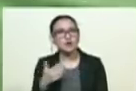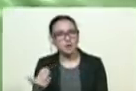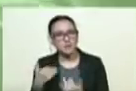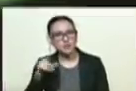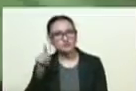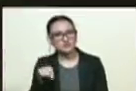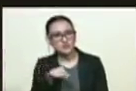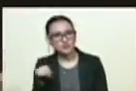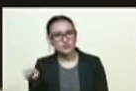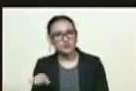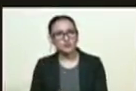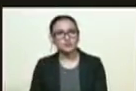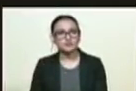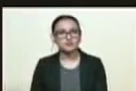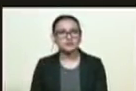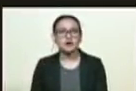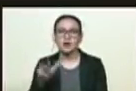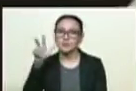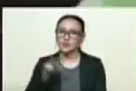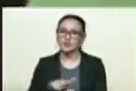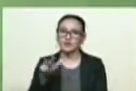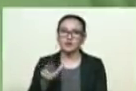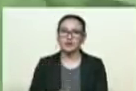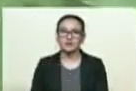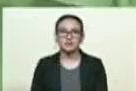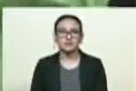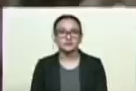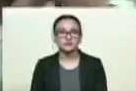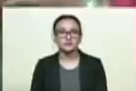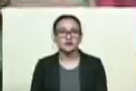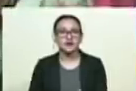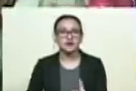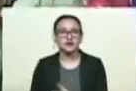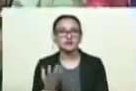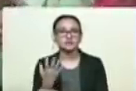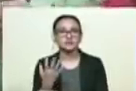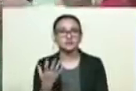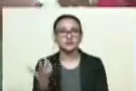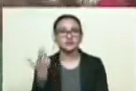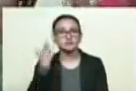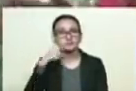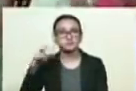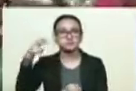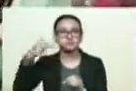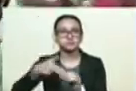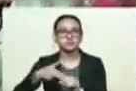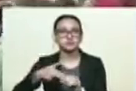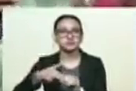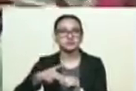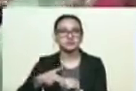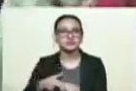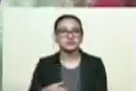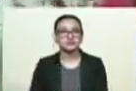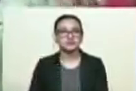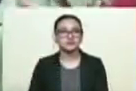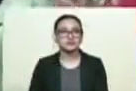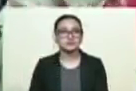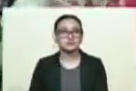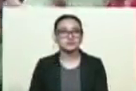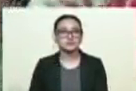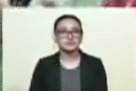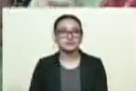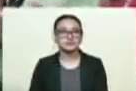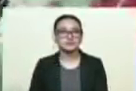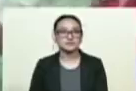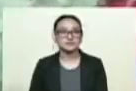ustedes? ¡Aprobado! Creación de las criptomonedas, de las granjas juveniles. Vamos